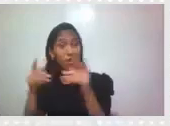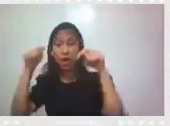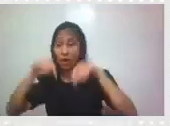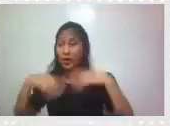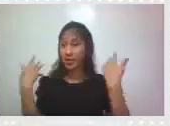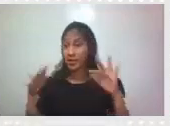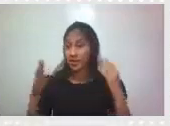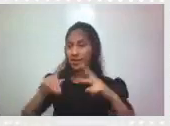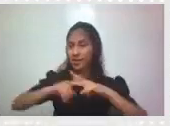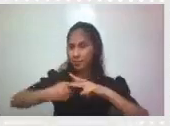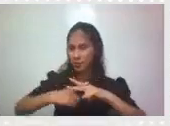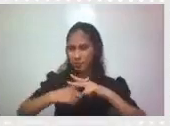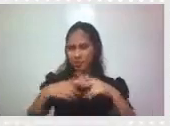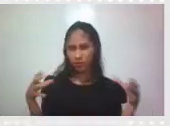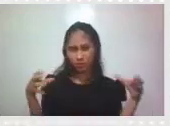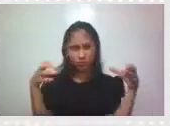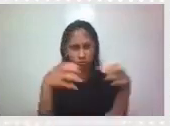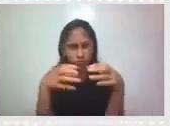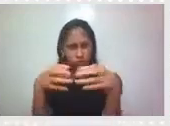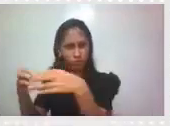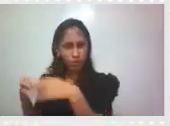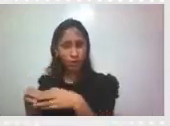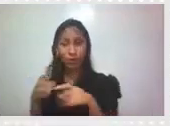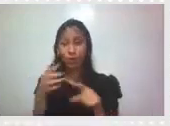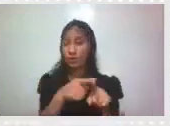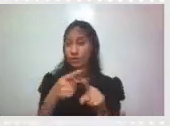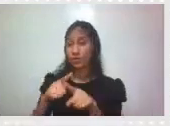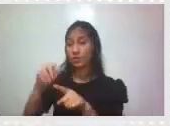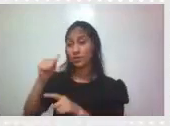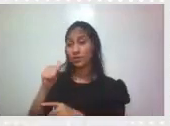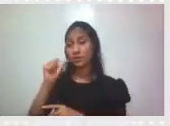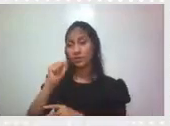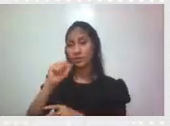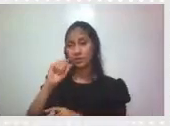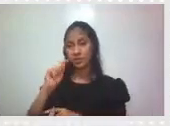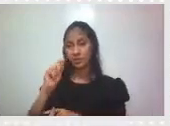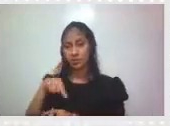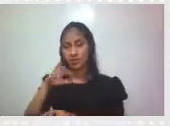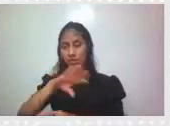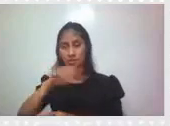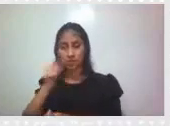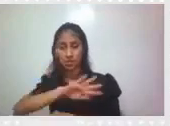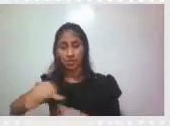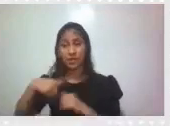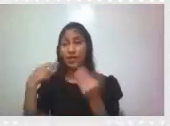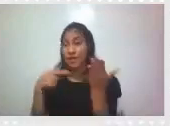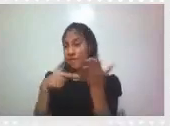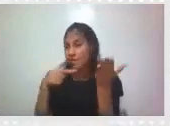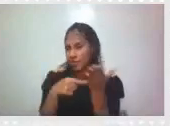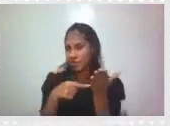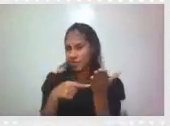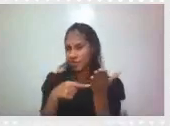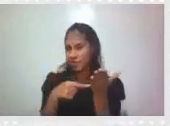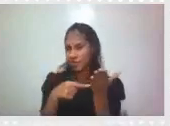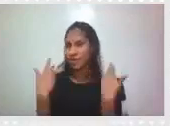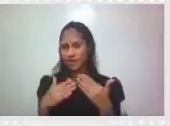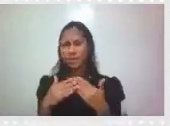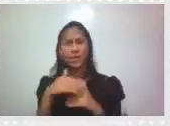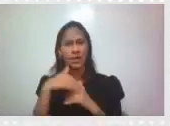construyendo la agenda indígena mediante una asistencia técnica ofrecida por el SENACE para poder guiarlos en